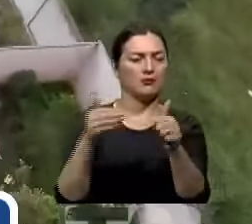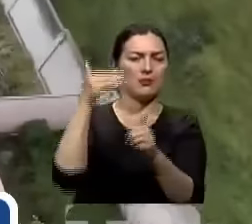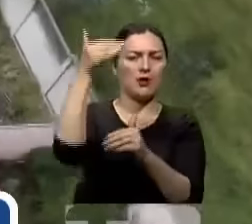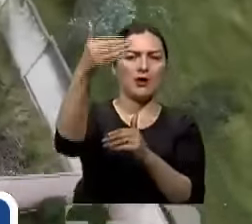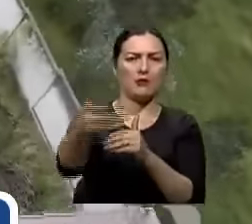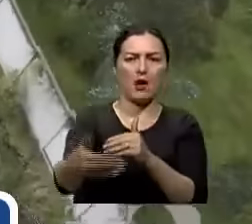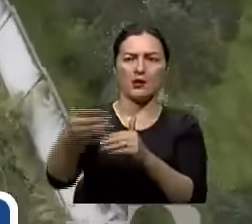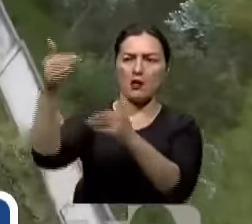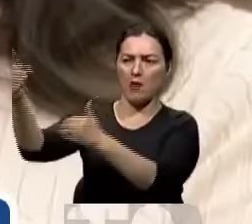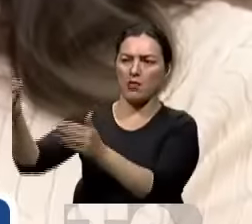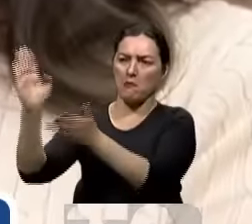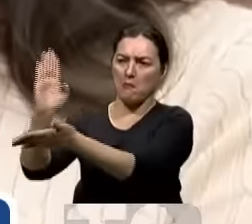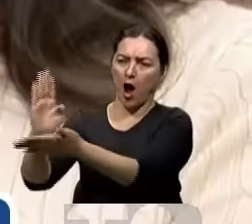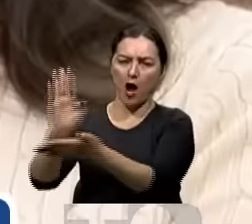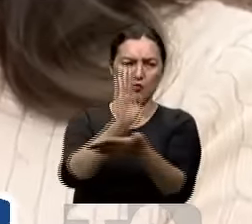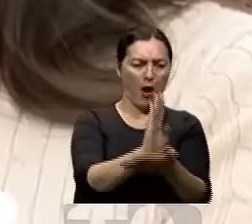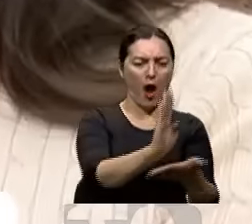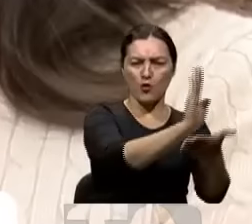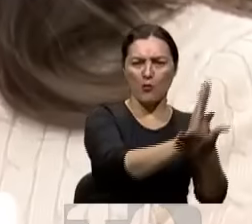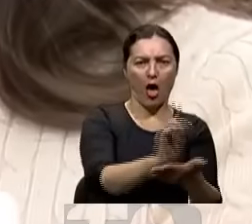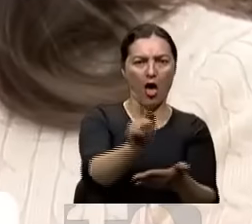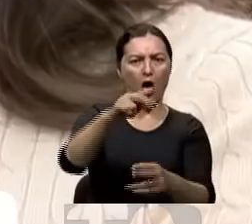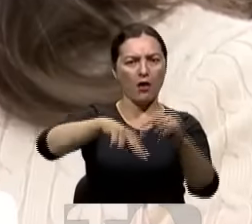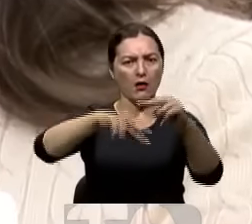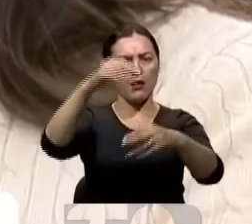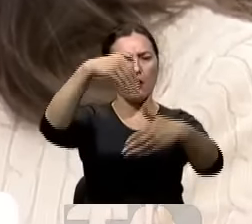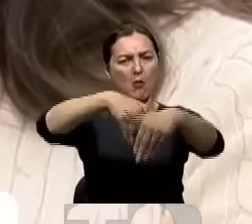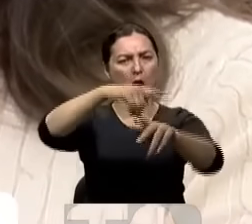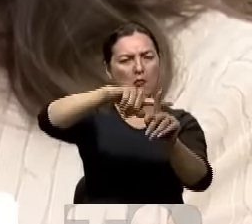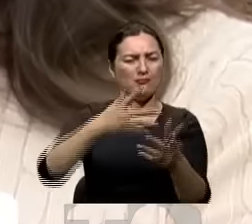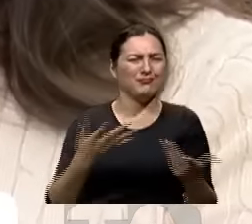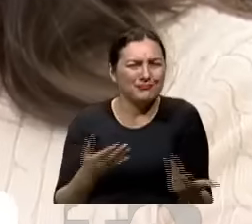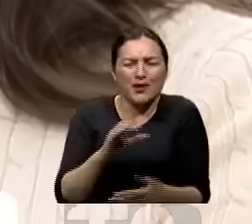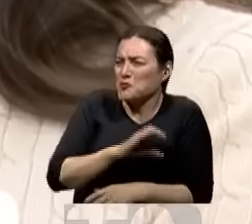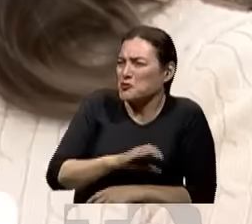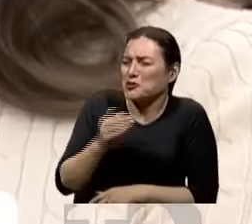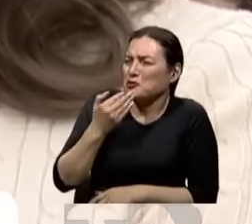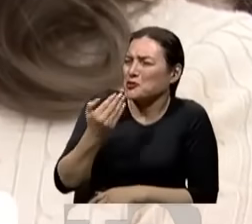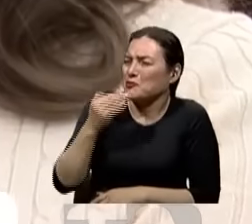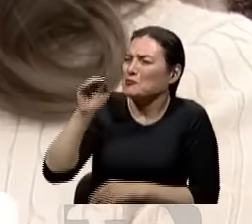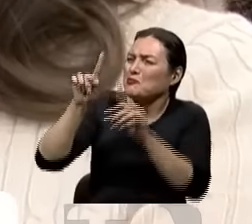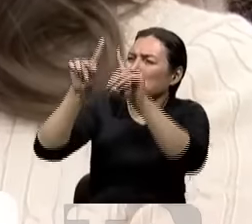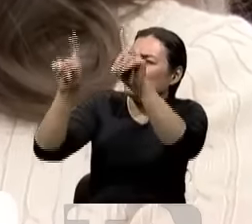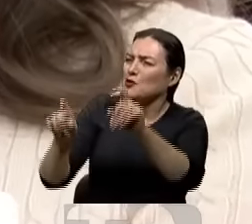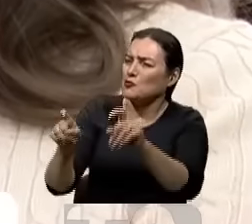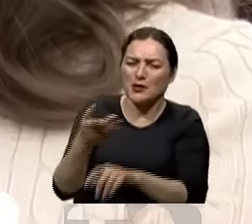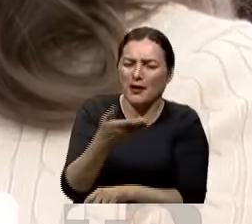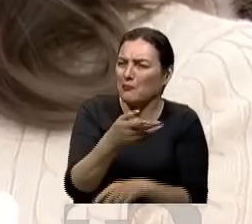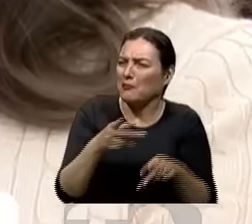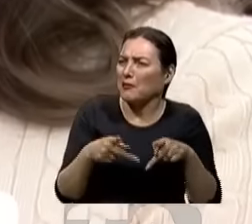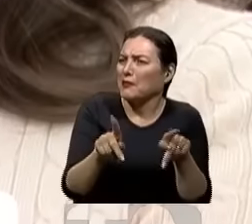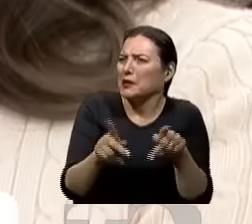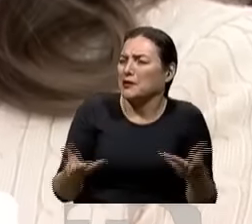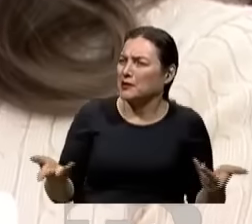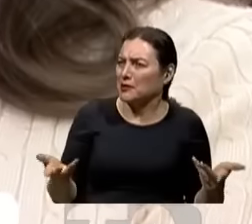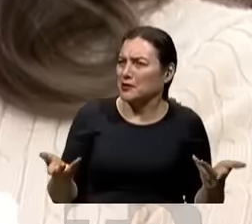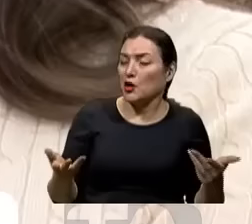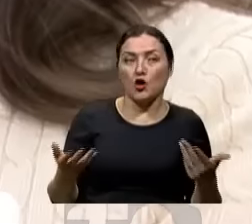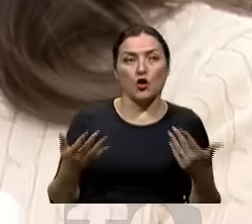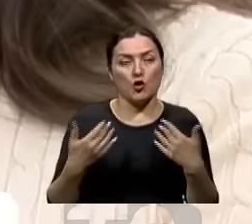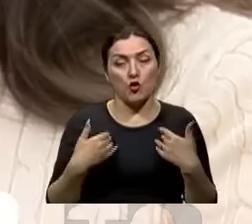varias urbanizaciones. Lo que queremos es que el municipio nos indique la forma irregular, ya que por